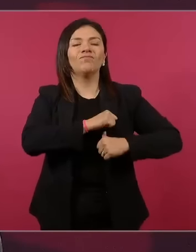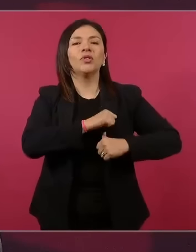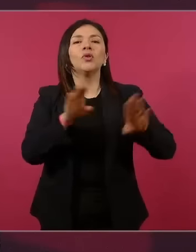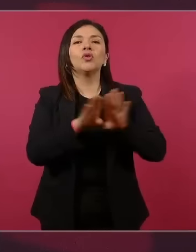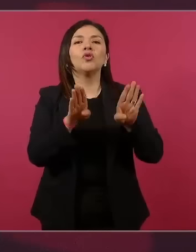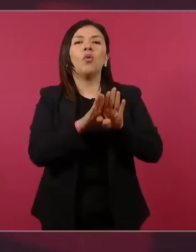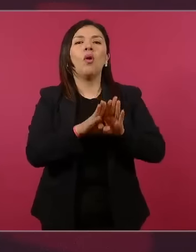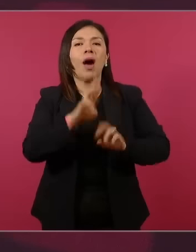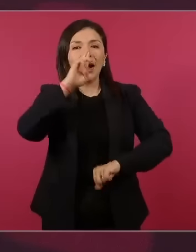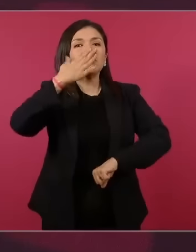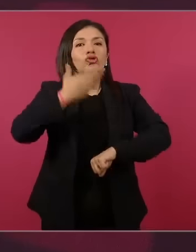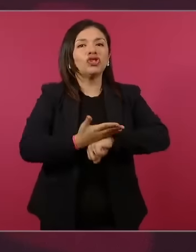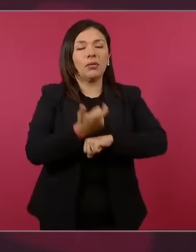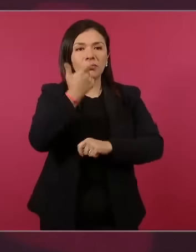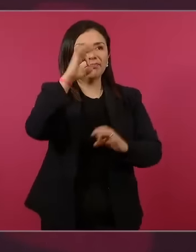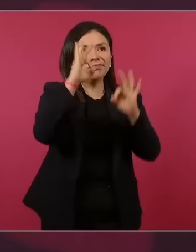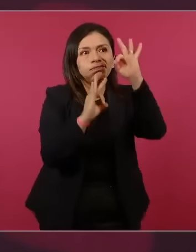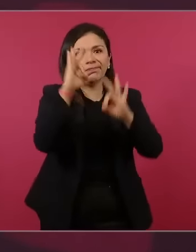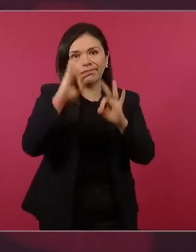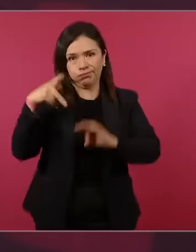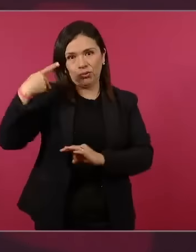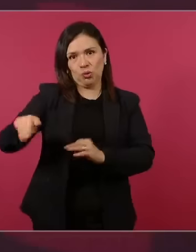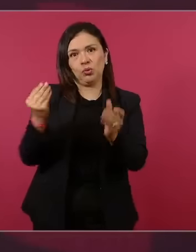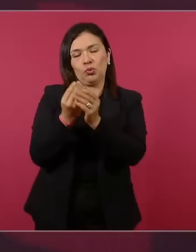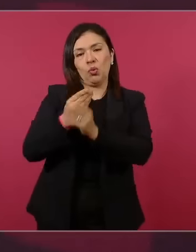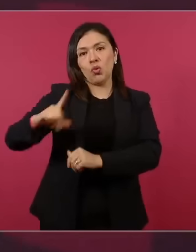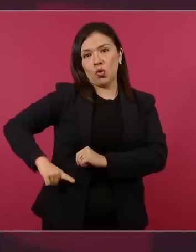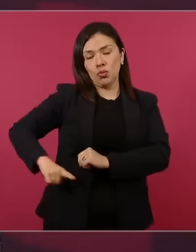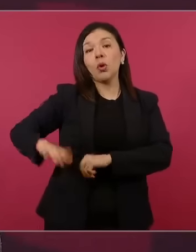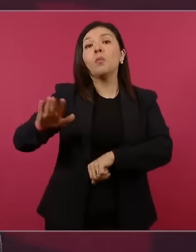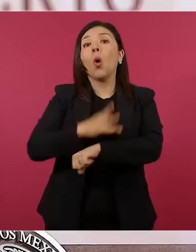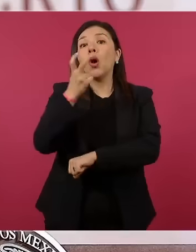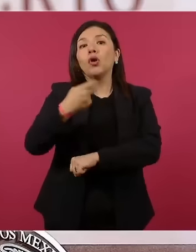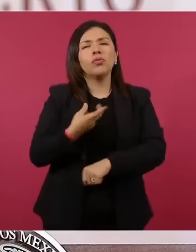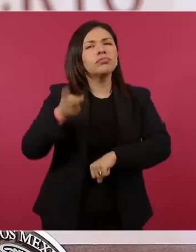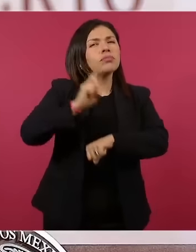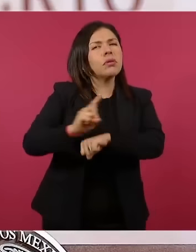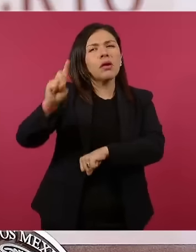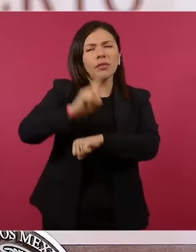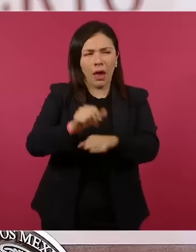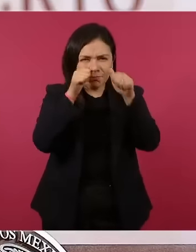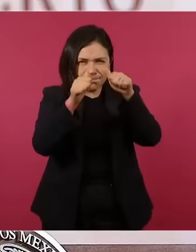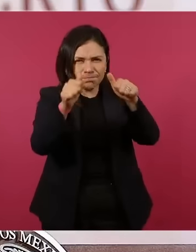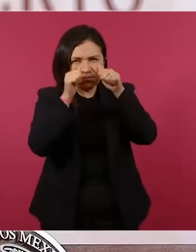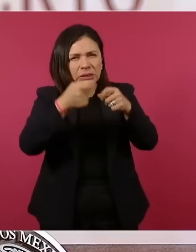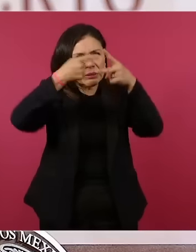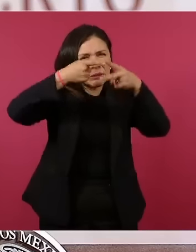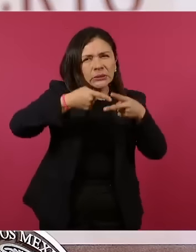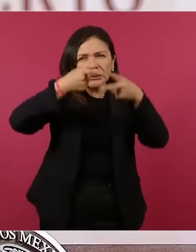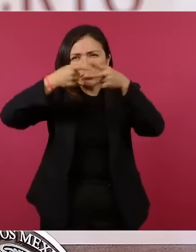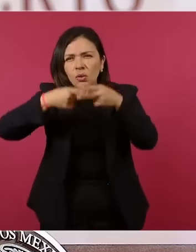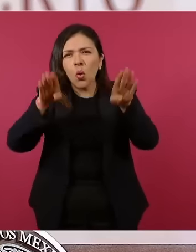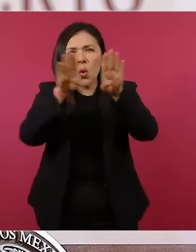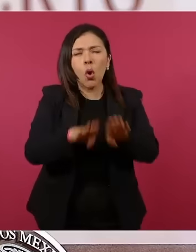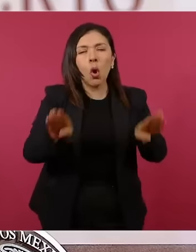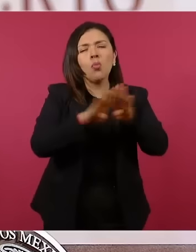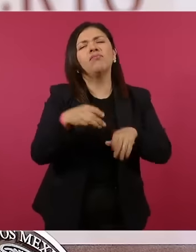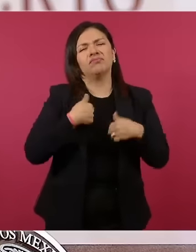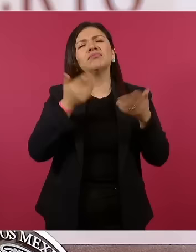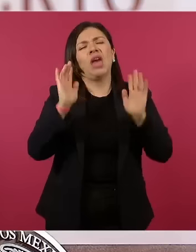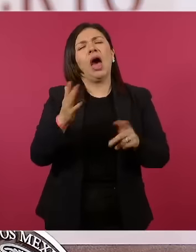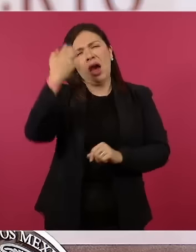agente financiero del gobierno, por lo que diariamente nosotros le damos seguimientos a muchos indicadores y tenemos la experiencia dentro